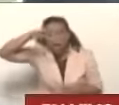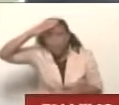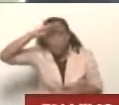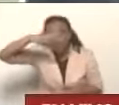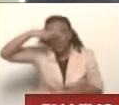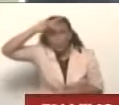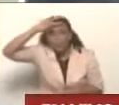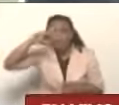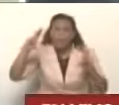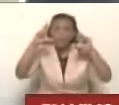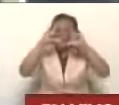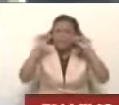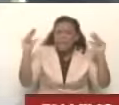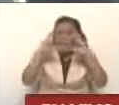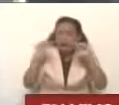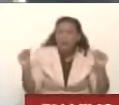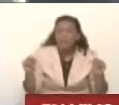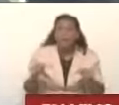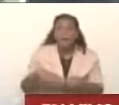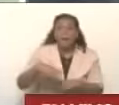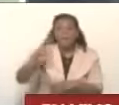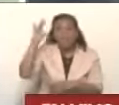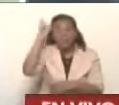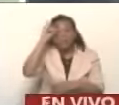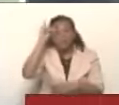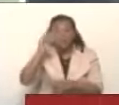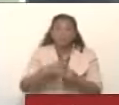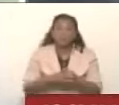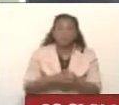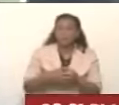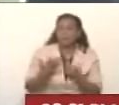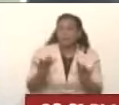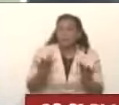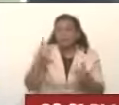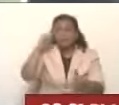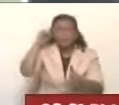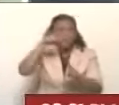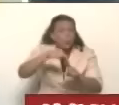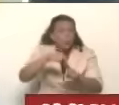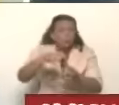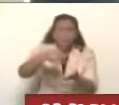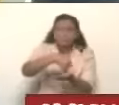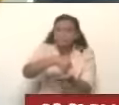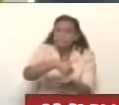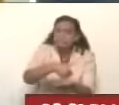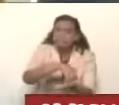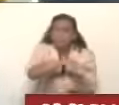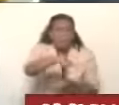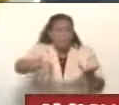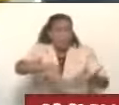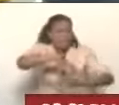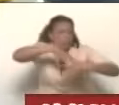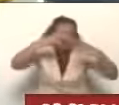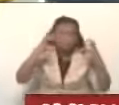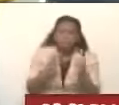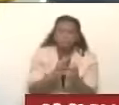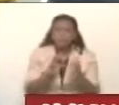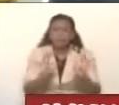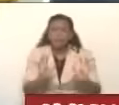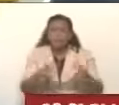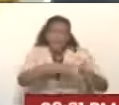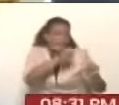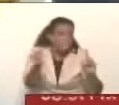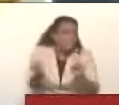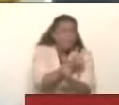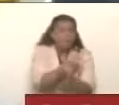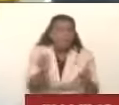para Nicaragua, para Bolivia, para nuestra América, es la desestabilización, es el caos y es la